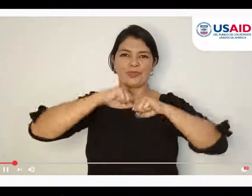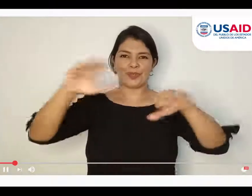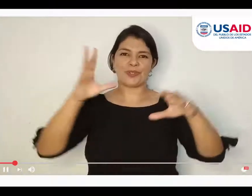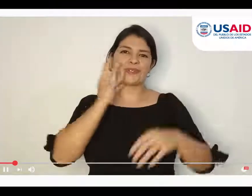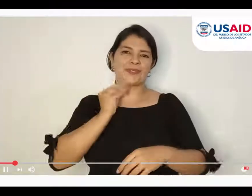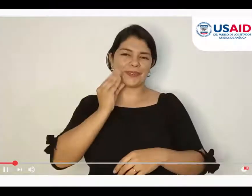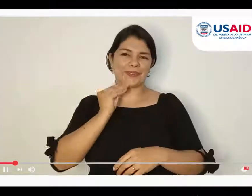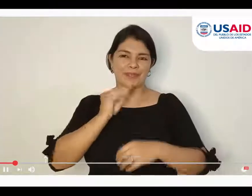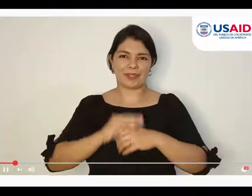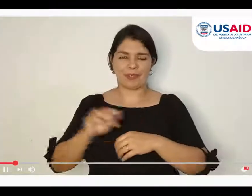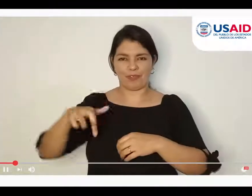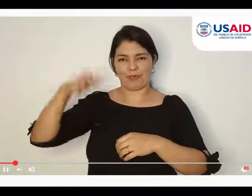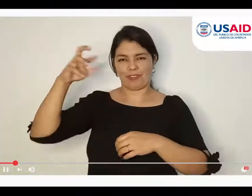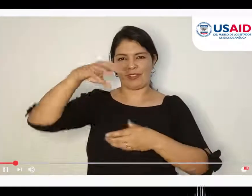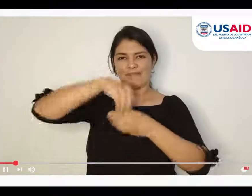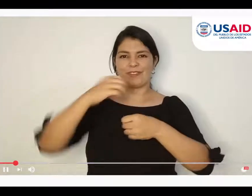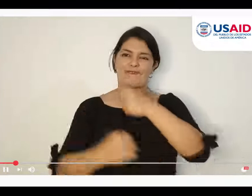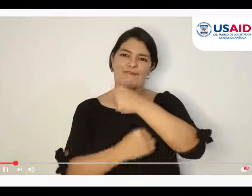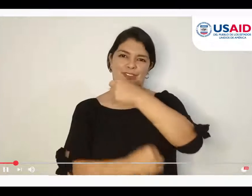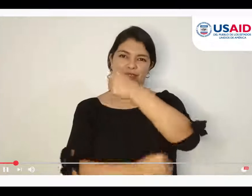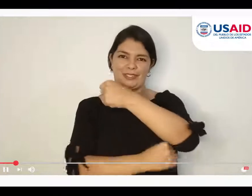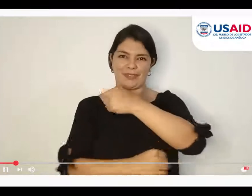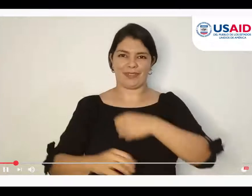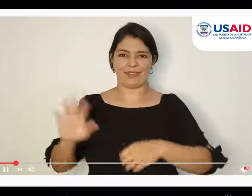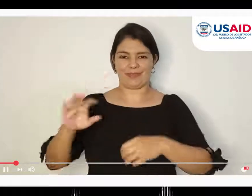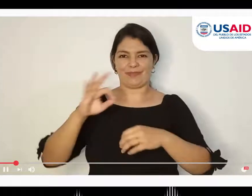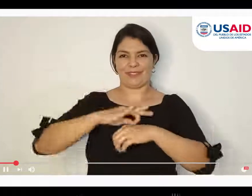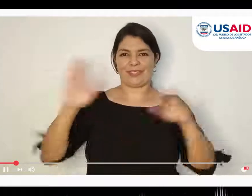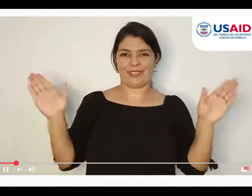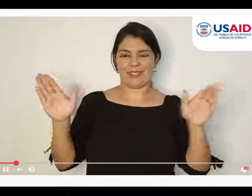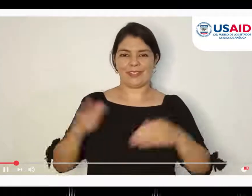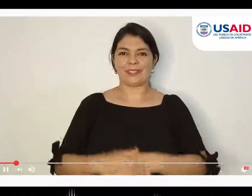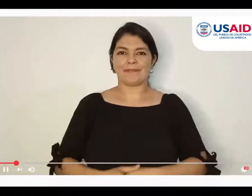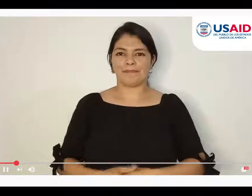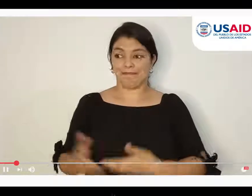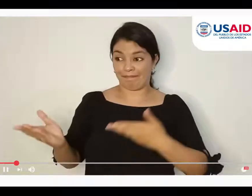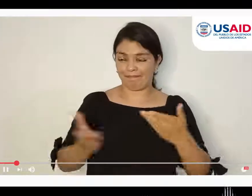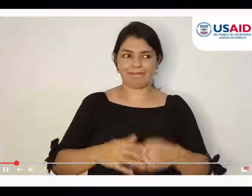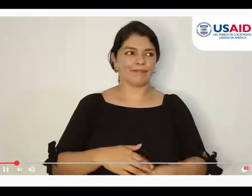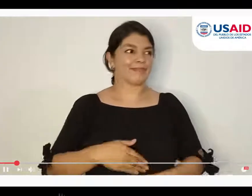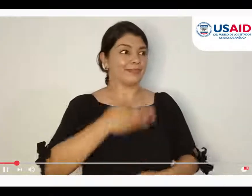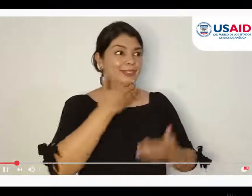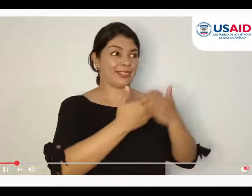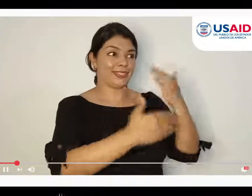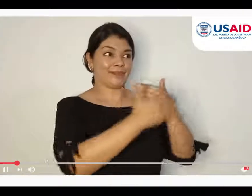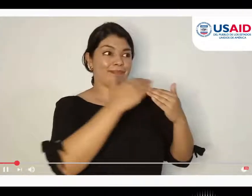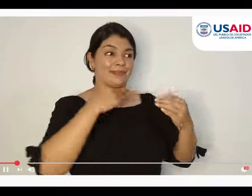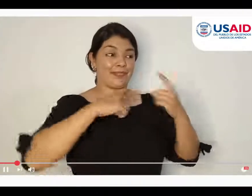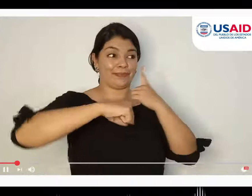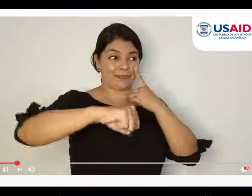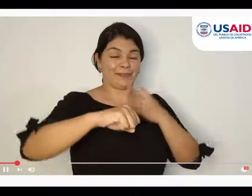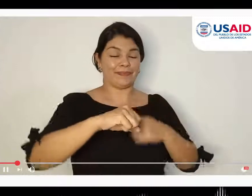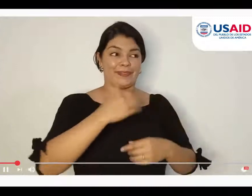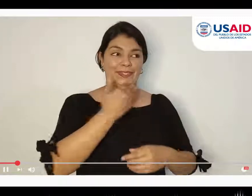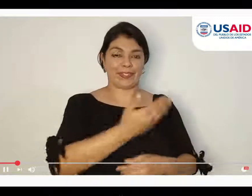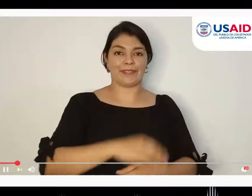políticas públicas y profesional del componente de fortalecimiento. Gracias, Diego, por esta nueva invitación al podcast en La Jugada con los Derechos.